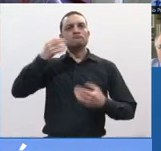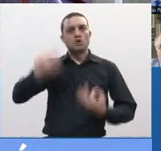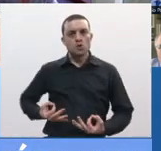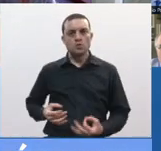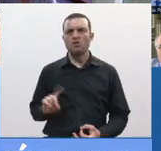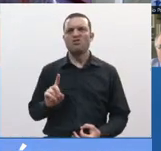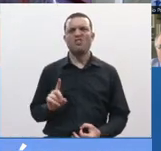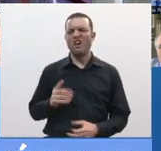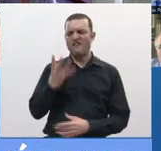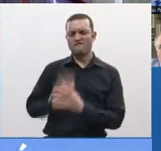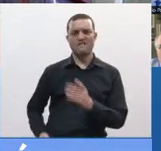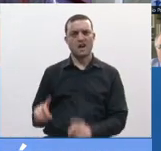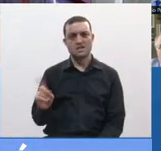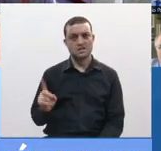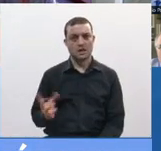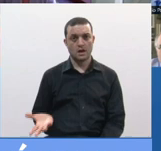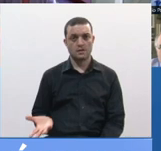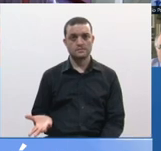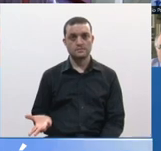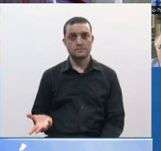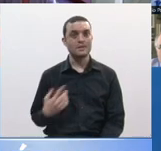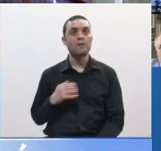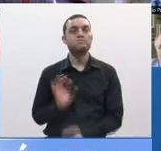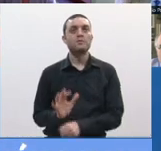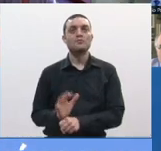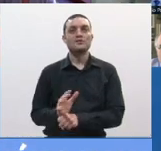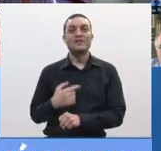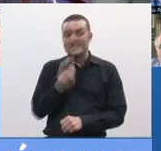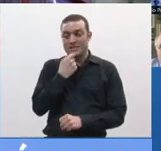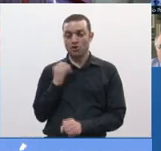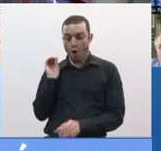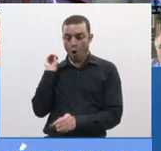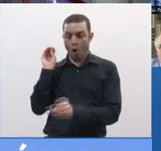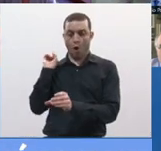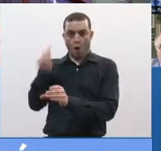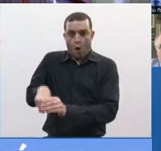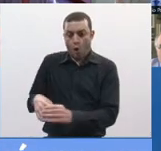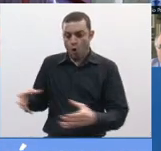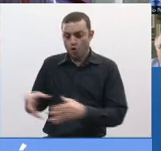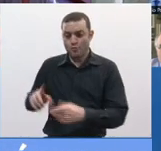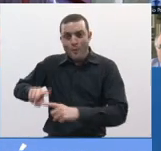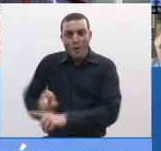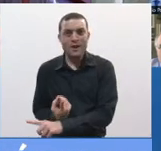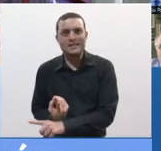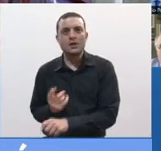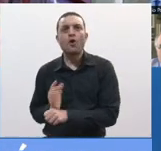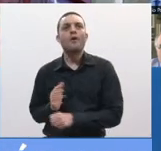es pertenecer a la lucha política es el grado más alto de servicio al país, por lo menos lo había dicho Juan Pablo en su momento.